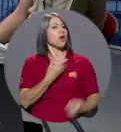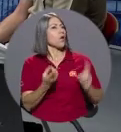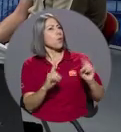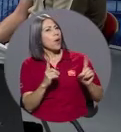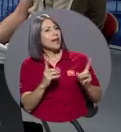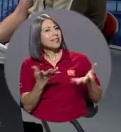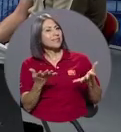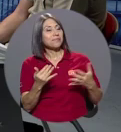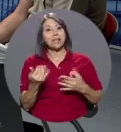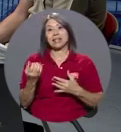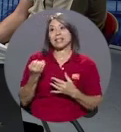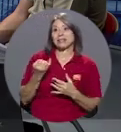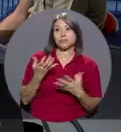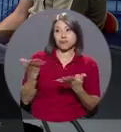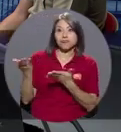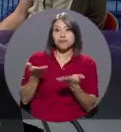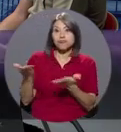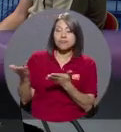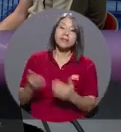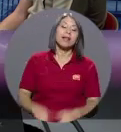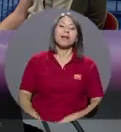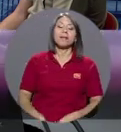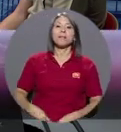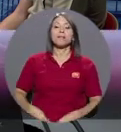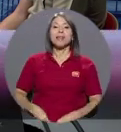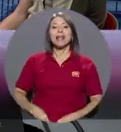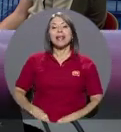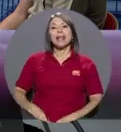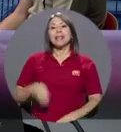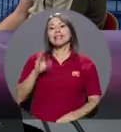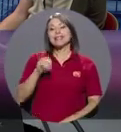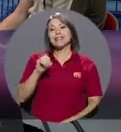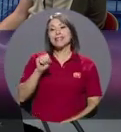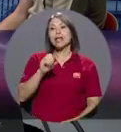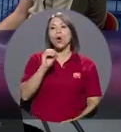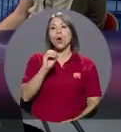en ese sentido se está trabajando, si querés vos contar, de lobotes.